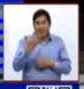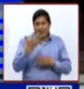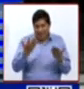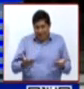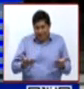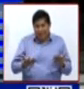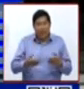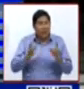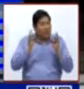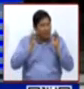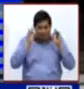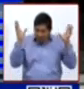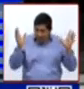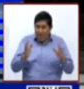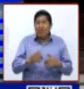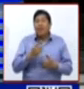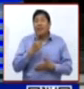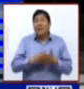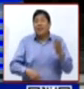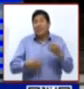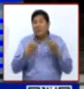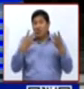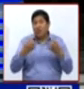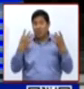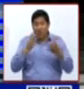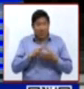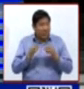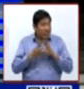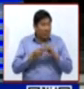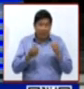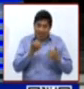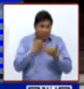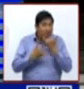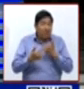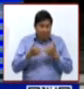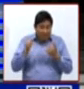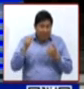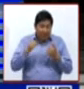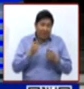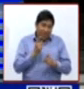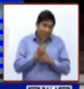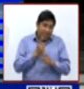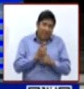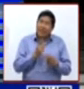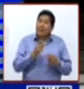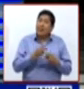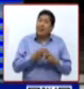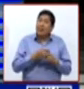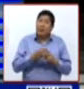Bolivisión porque fue espectacular lo que muchos contaron que se vio con el eclipse lunar. Exactamente, exacto. ¿Y enseguida? Bueno, y algo...